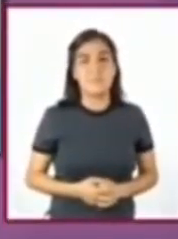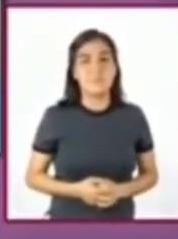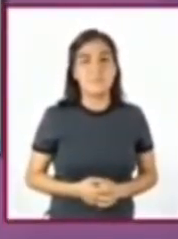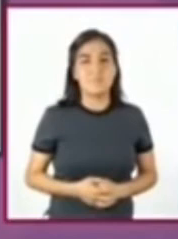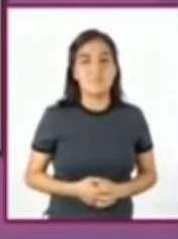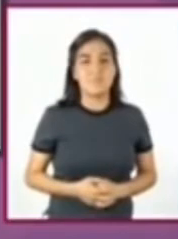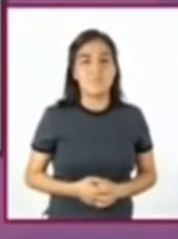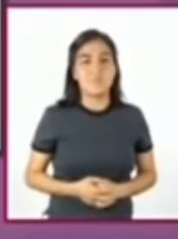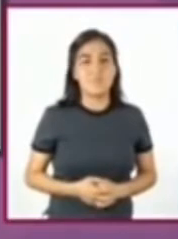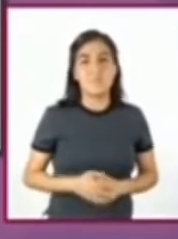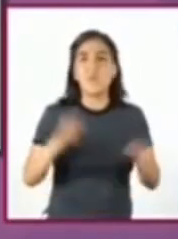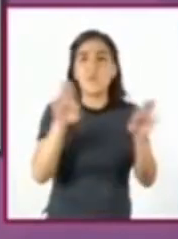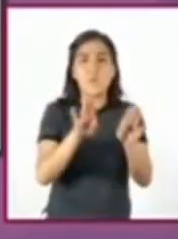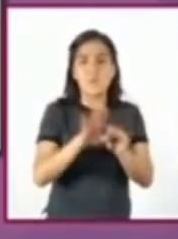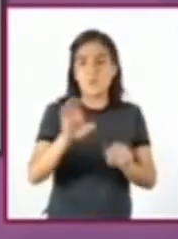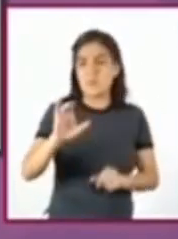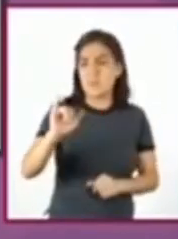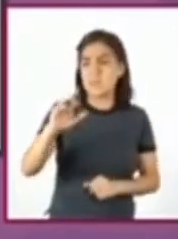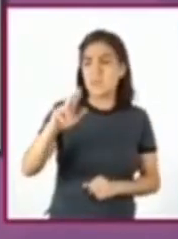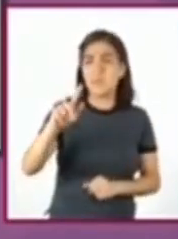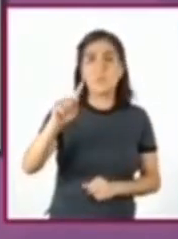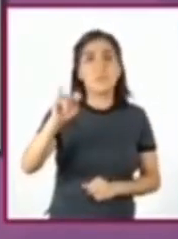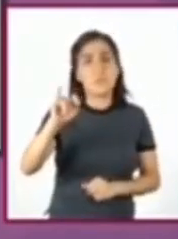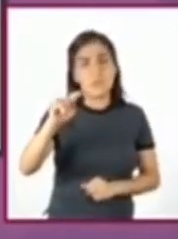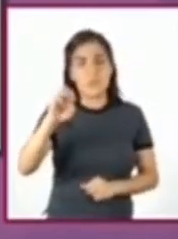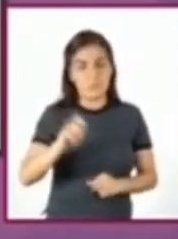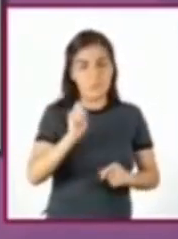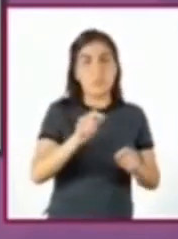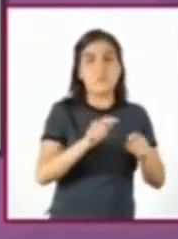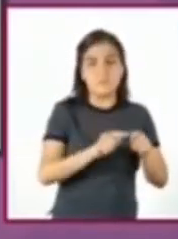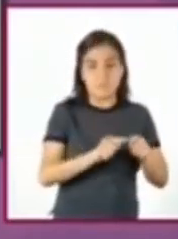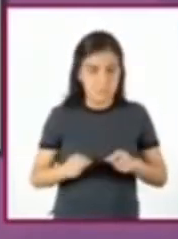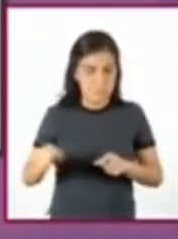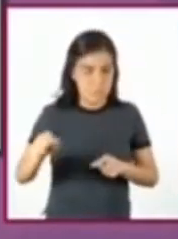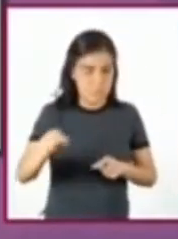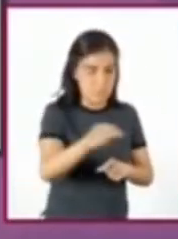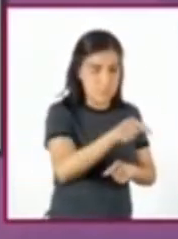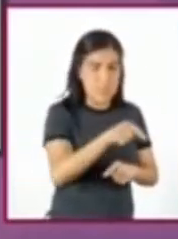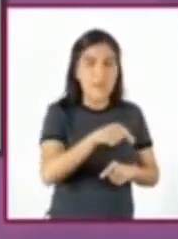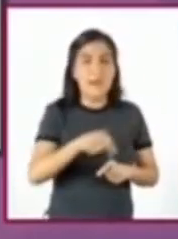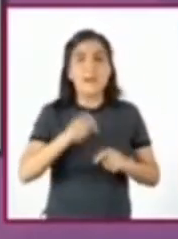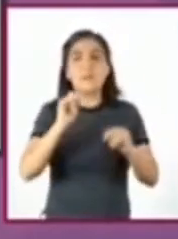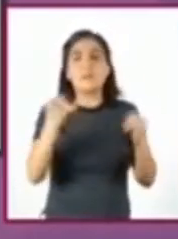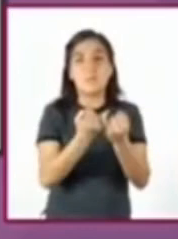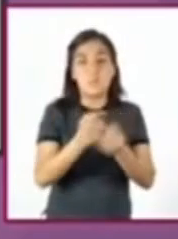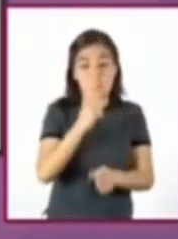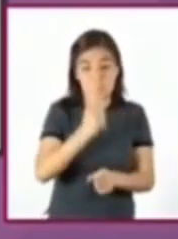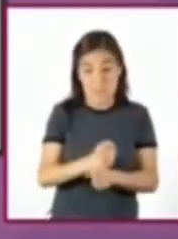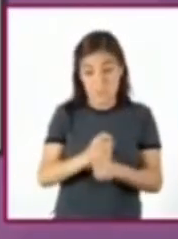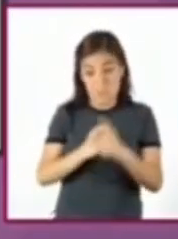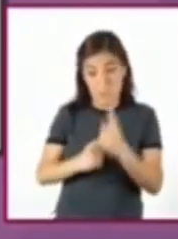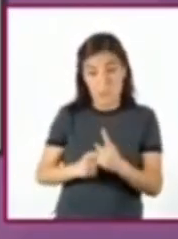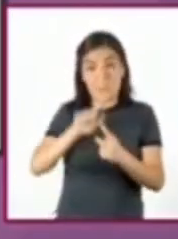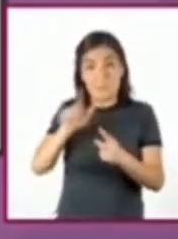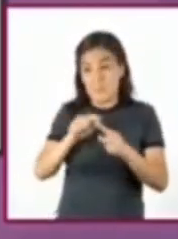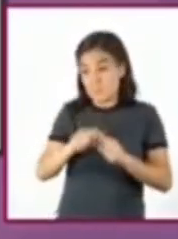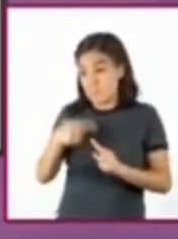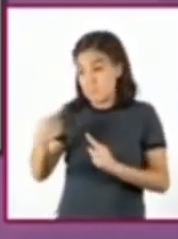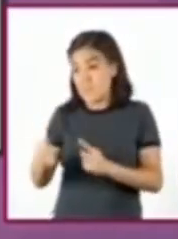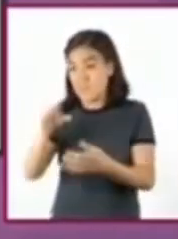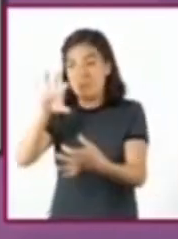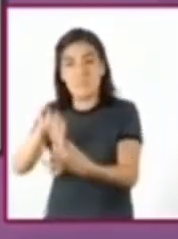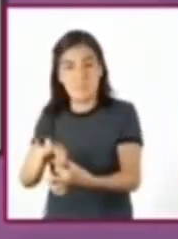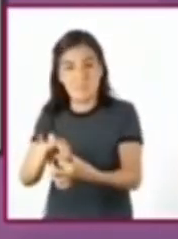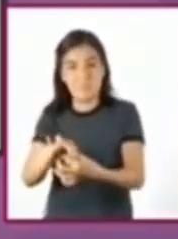Un circuito está conectado en serie cuando los elementos que lo componen se conectan uno después del otro. Es